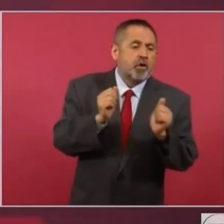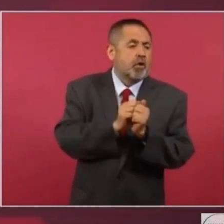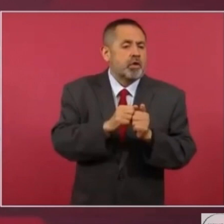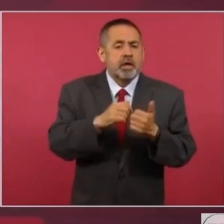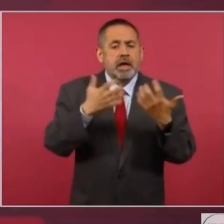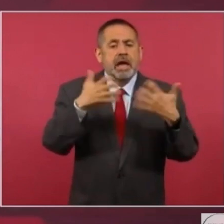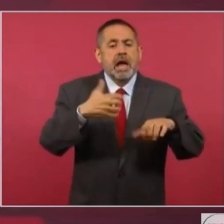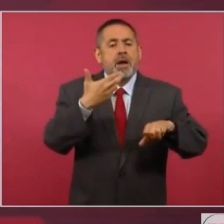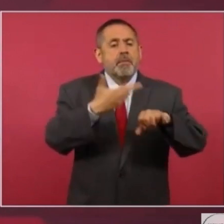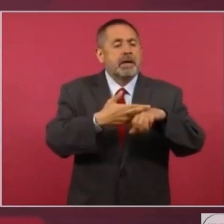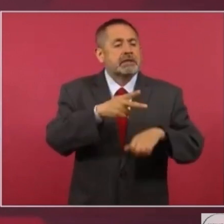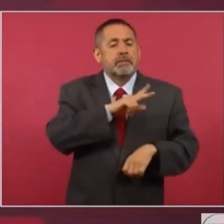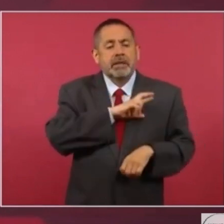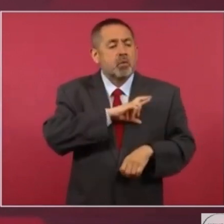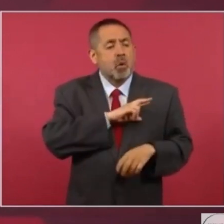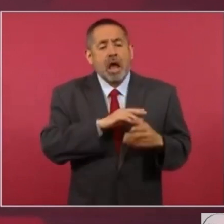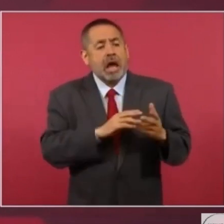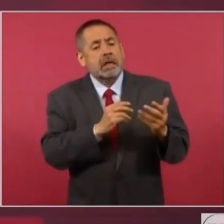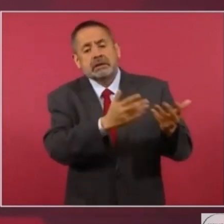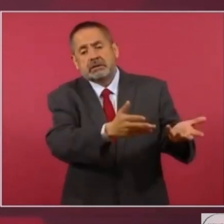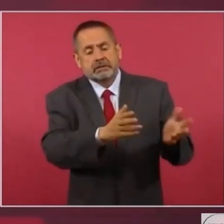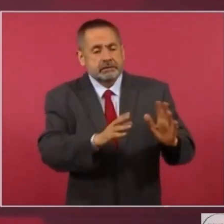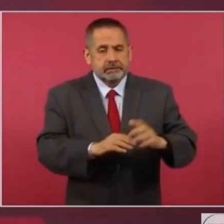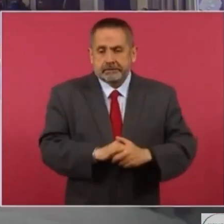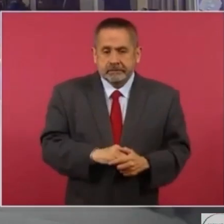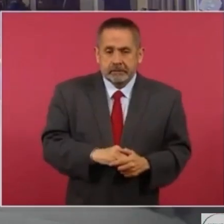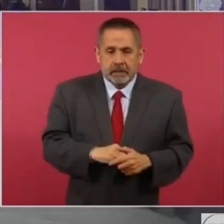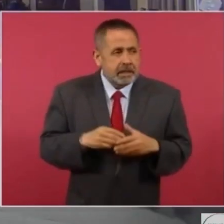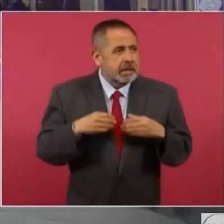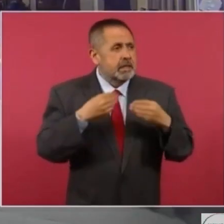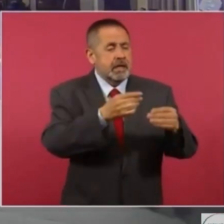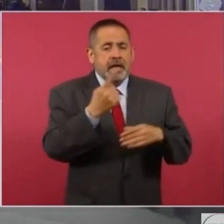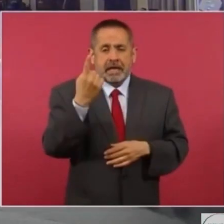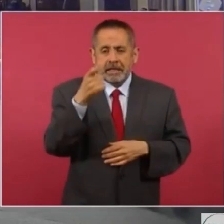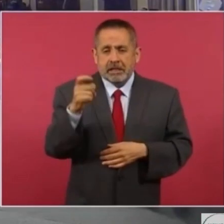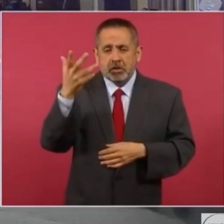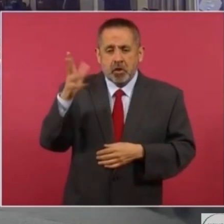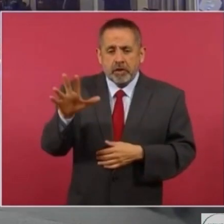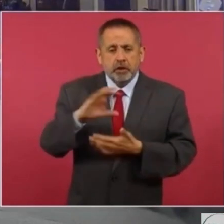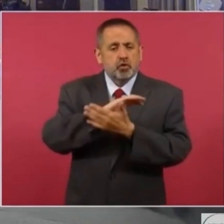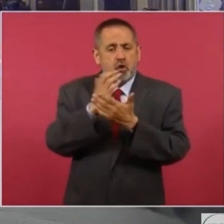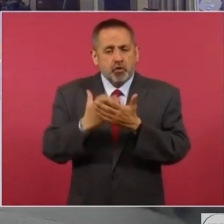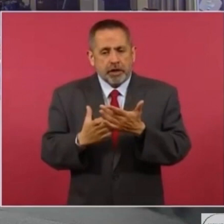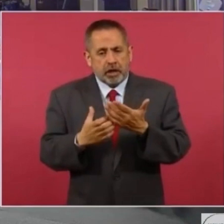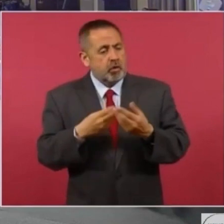compañías particulares. Les entregaron 110 contratos.